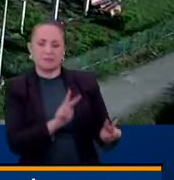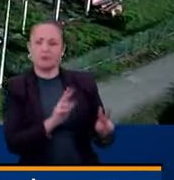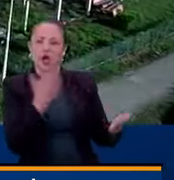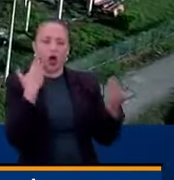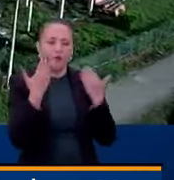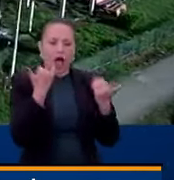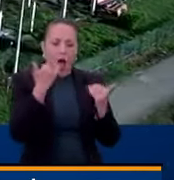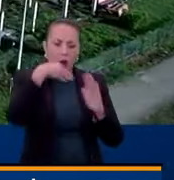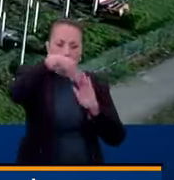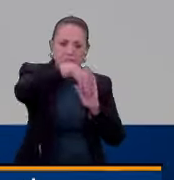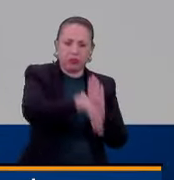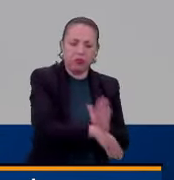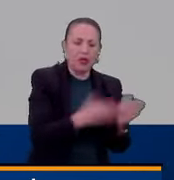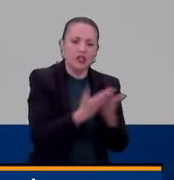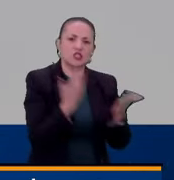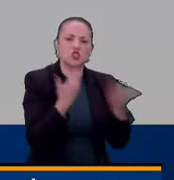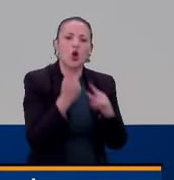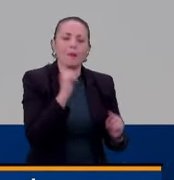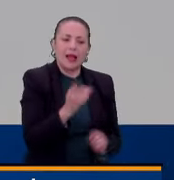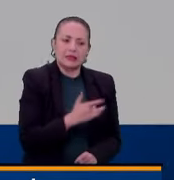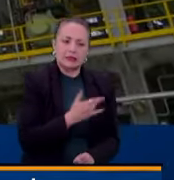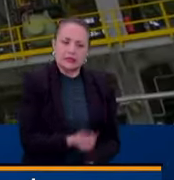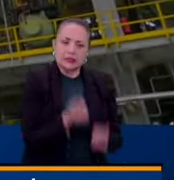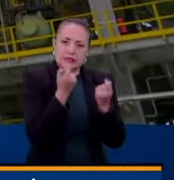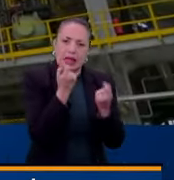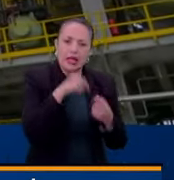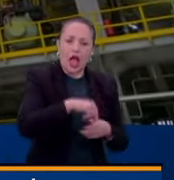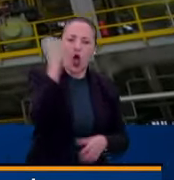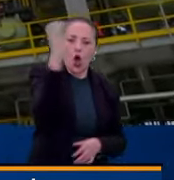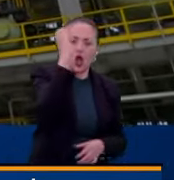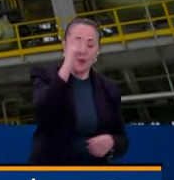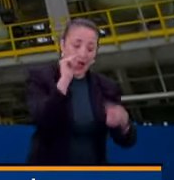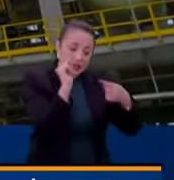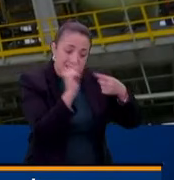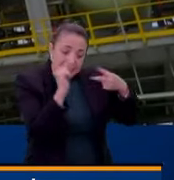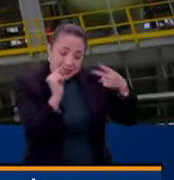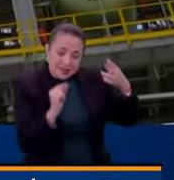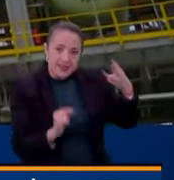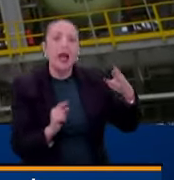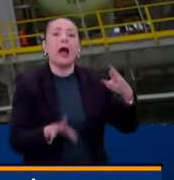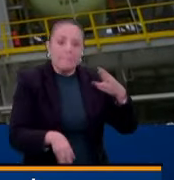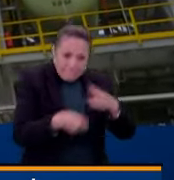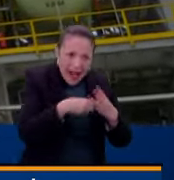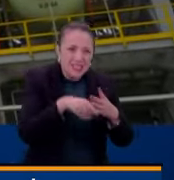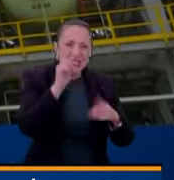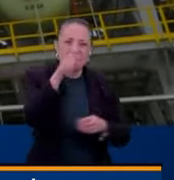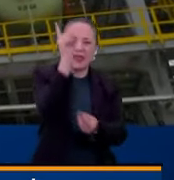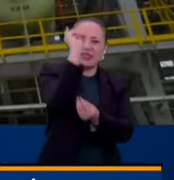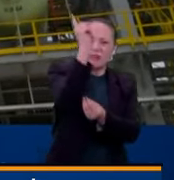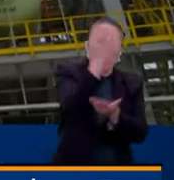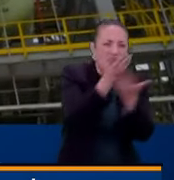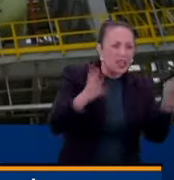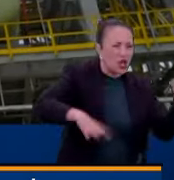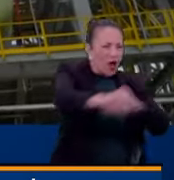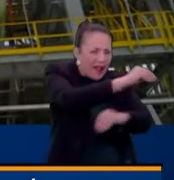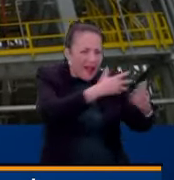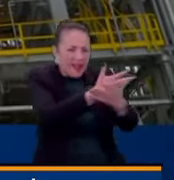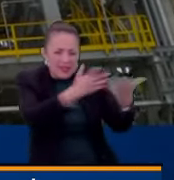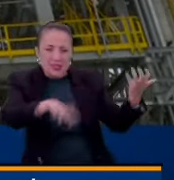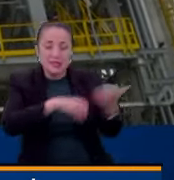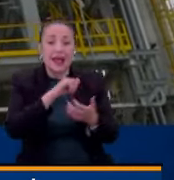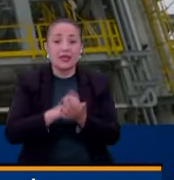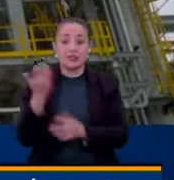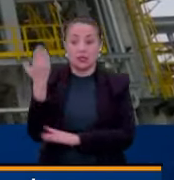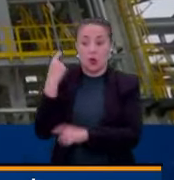de manera sensible en Colombia. Todo esto en medio del ruido político. Esa caída de la inversión, particularmente el año pasado, fue